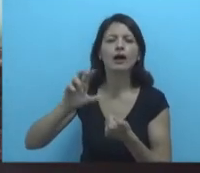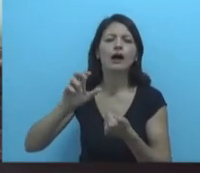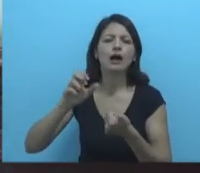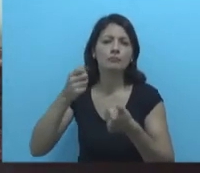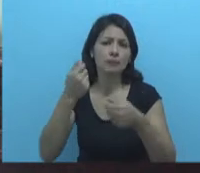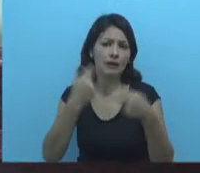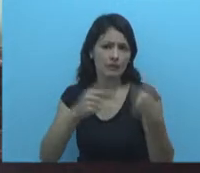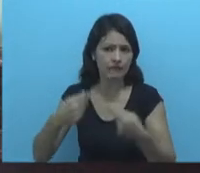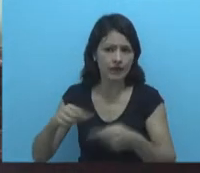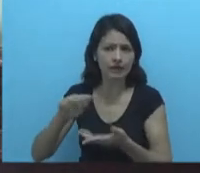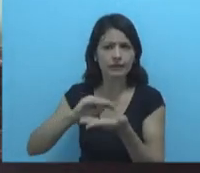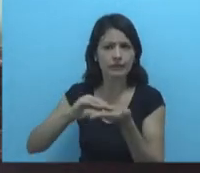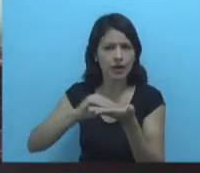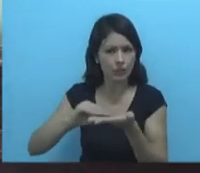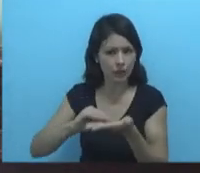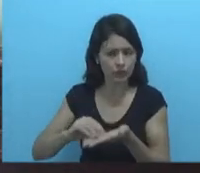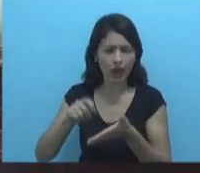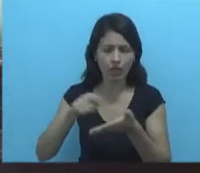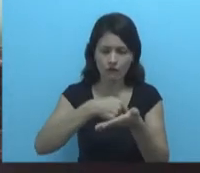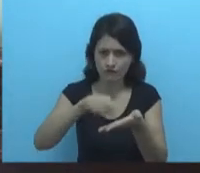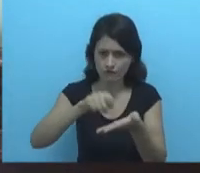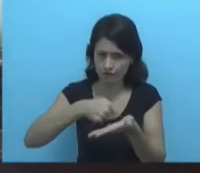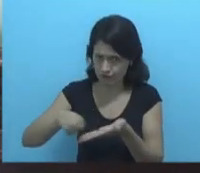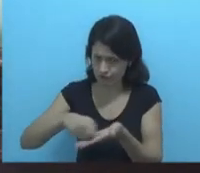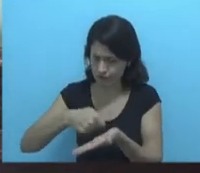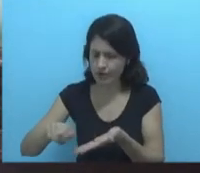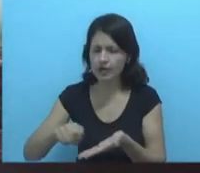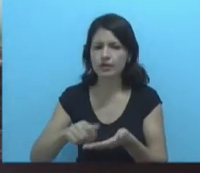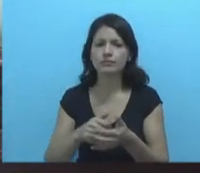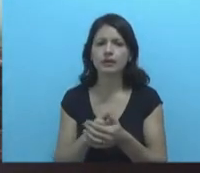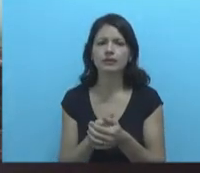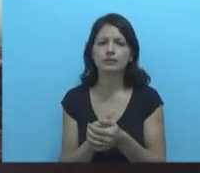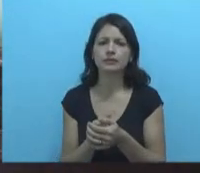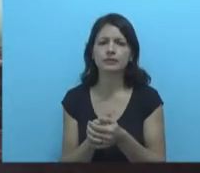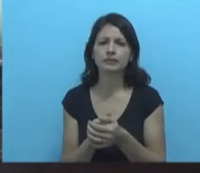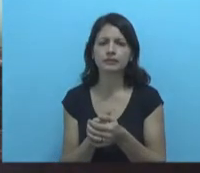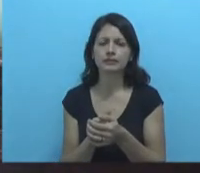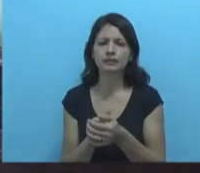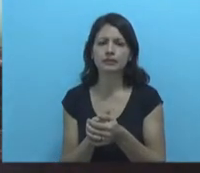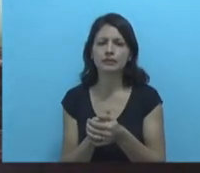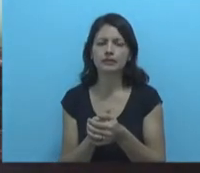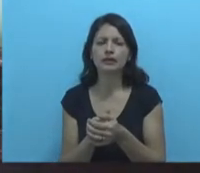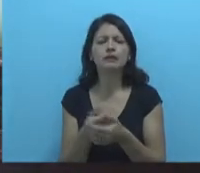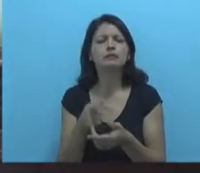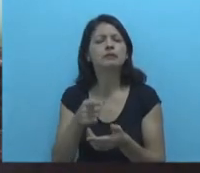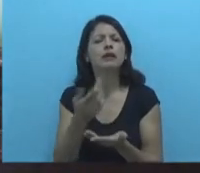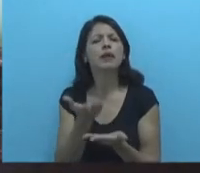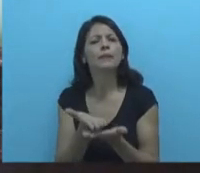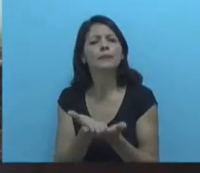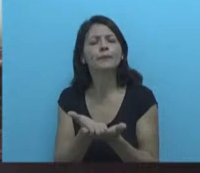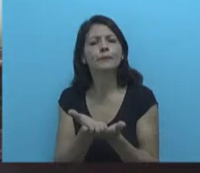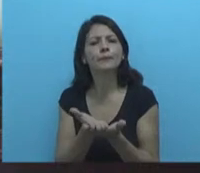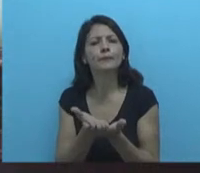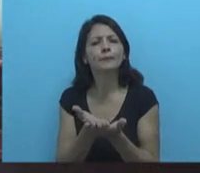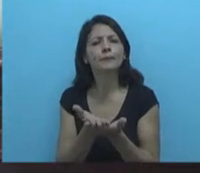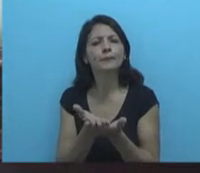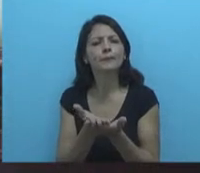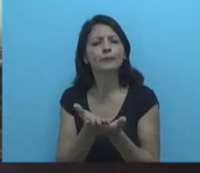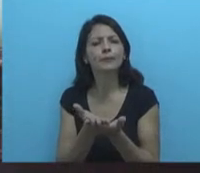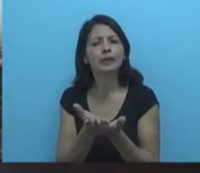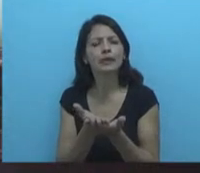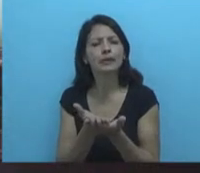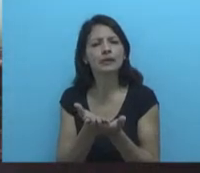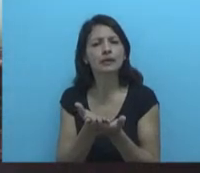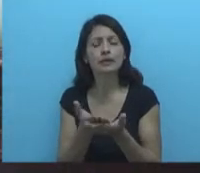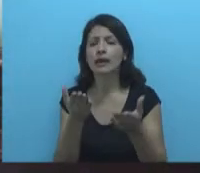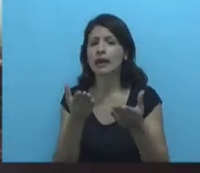Cándido, González, Di Stefano, Ciancio, Zen, por el cual se solicita disponga a garantizar el efectivo